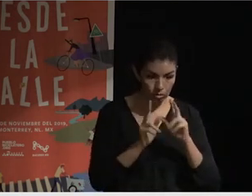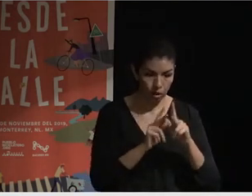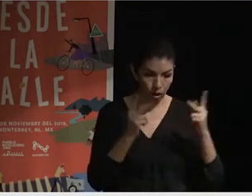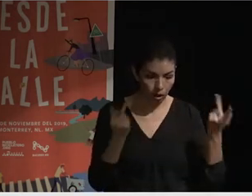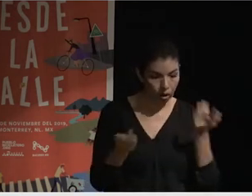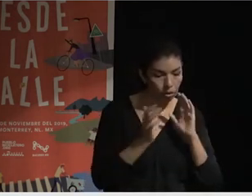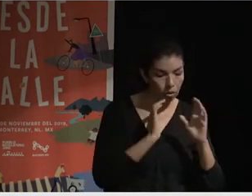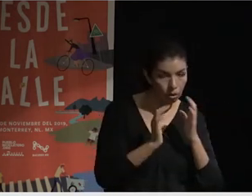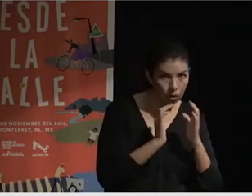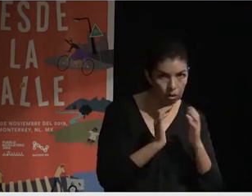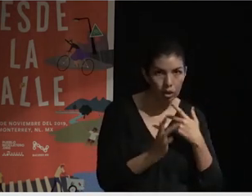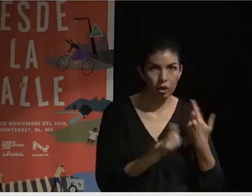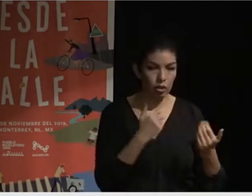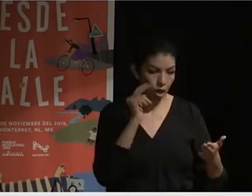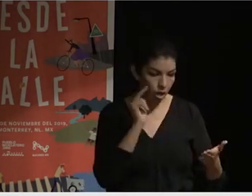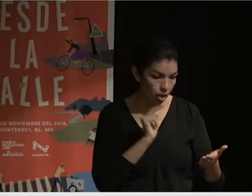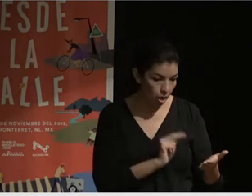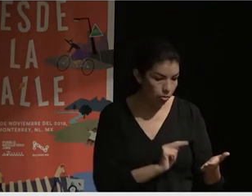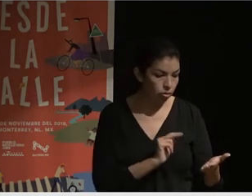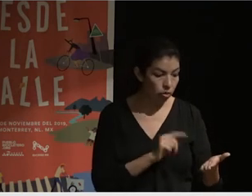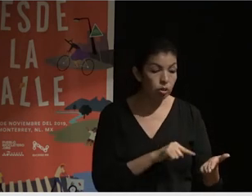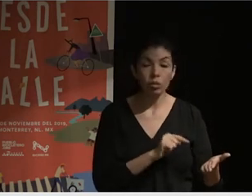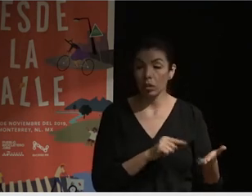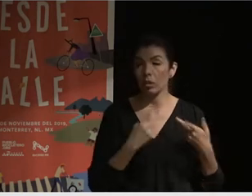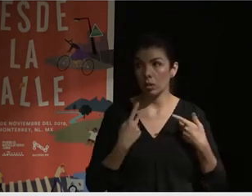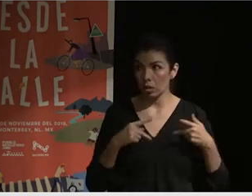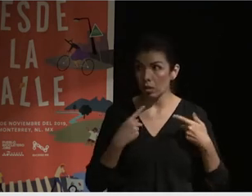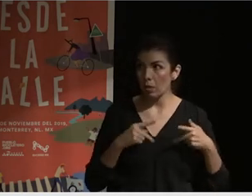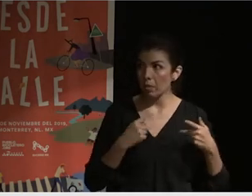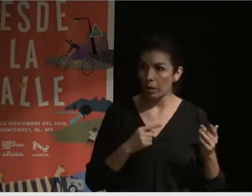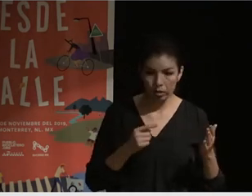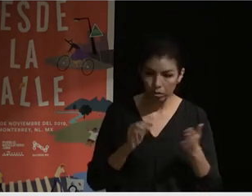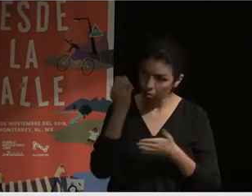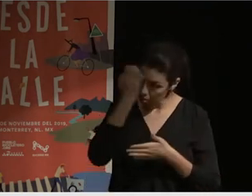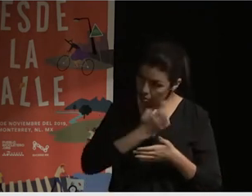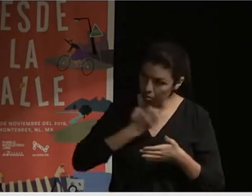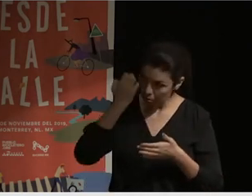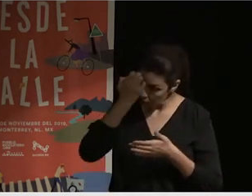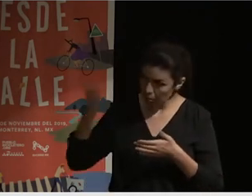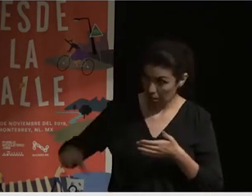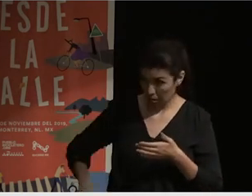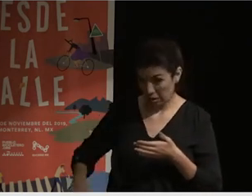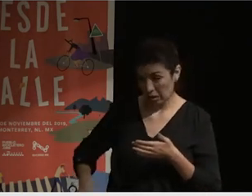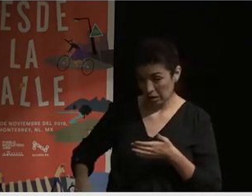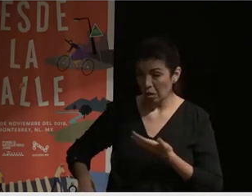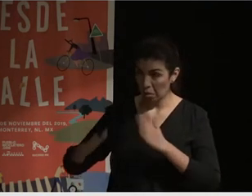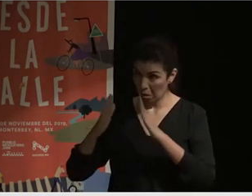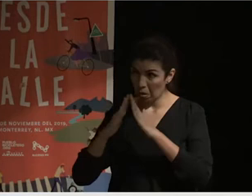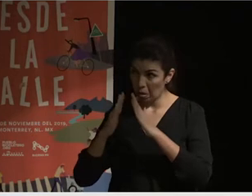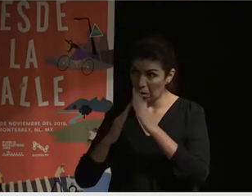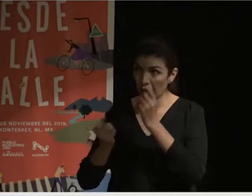ilegales, sin avisarle a nadie, y creo que sí es un tema que podríamos clavarle un poco más.